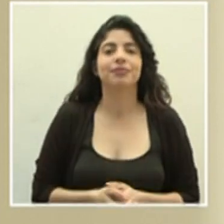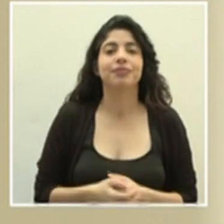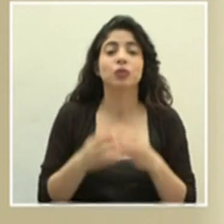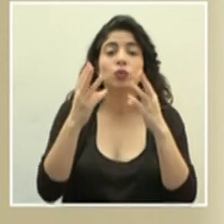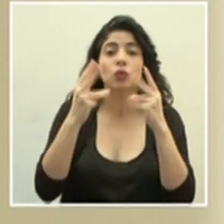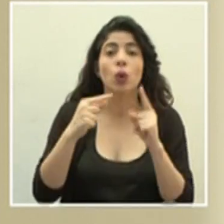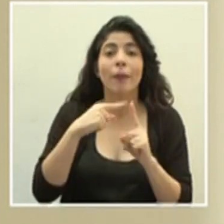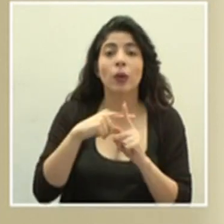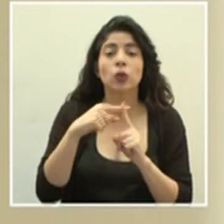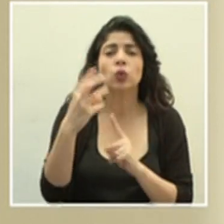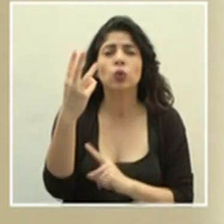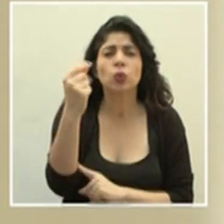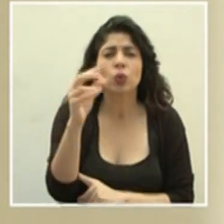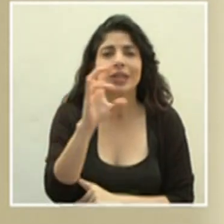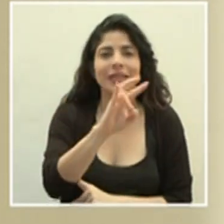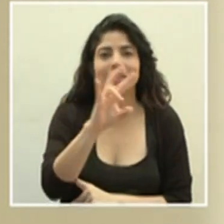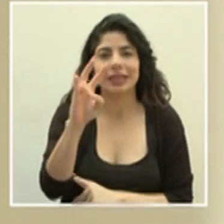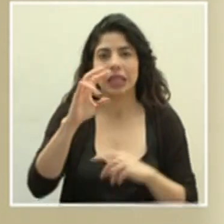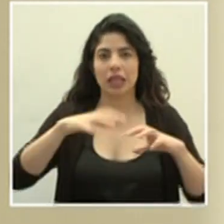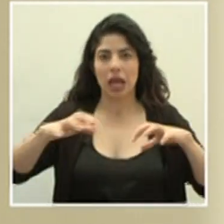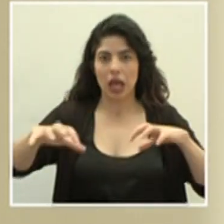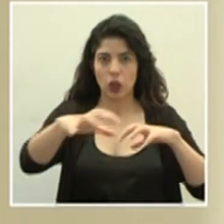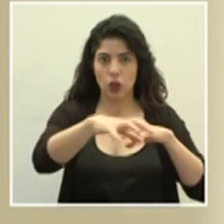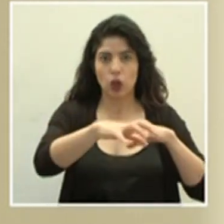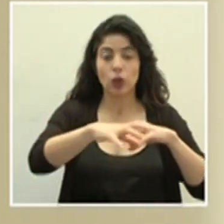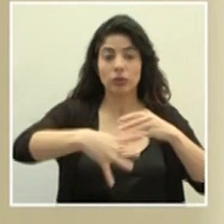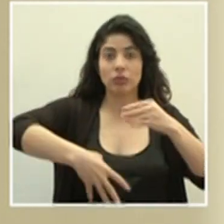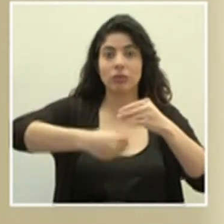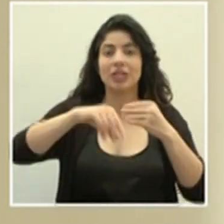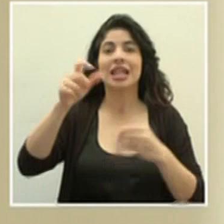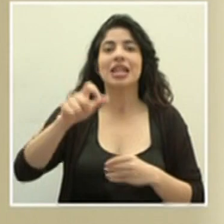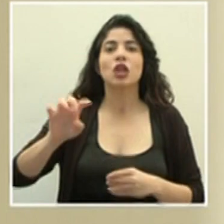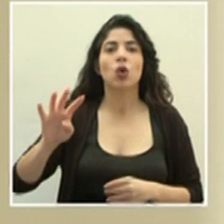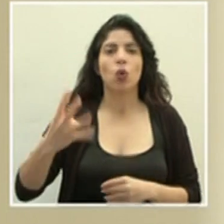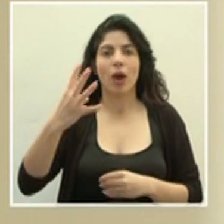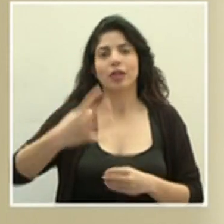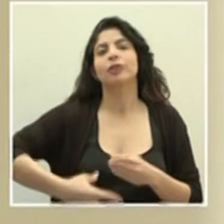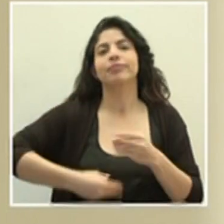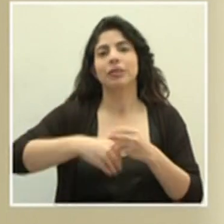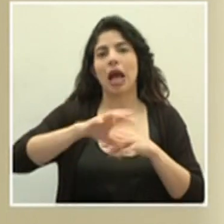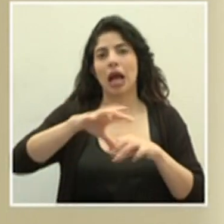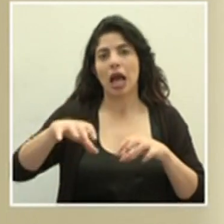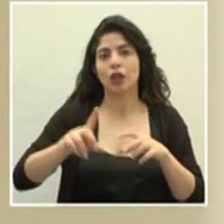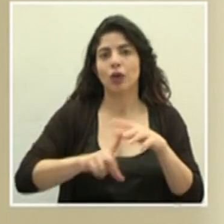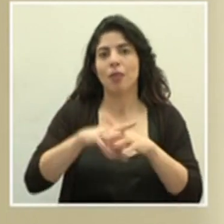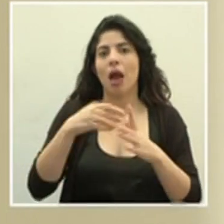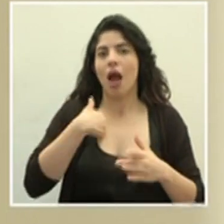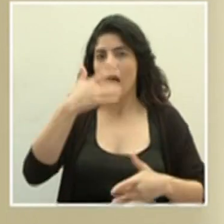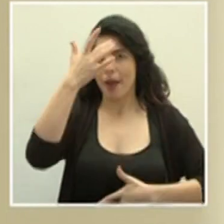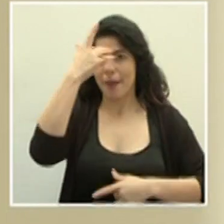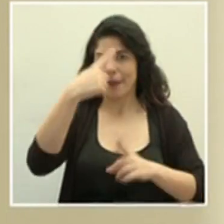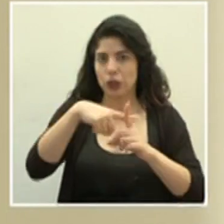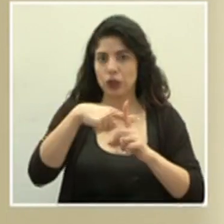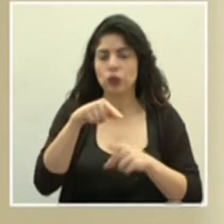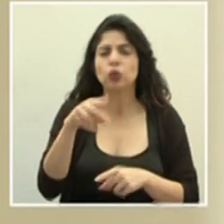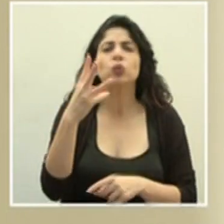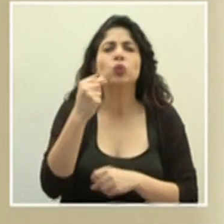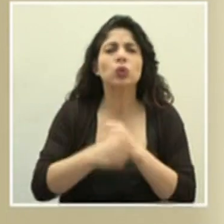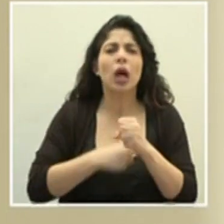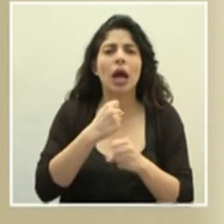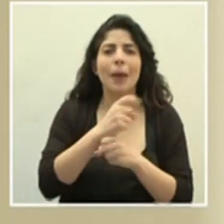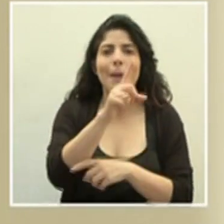casos positivos en 77 cantones. Se suma Río Cuarto a la lista de cantones con casos positivos. En edad